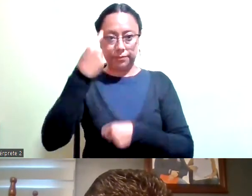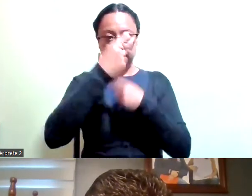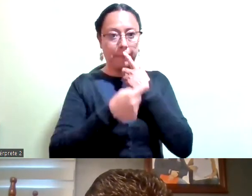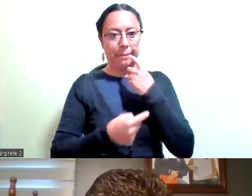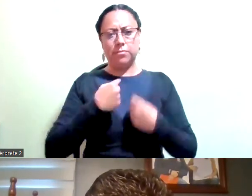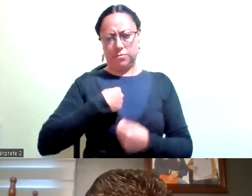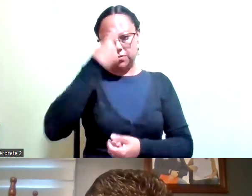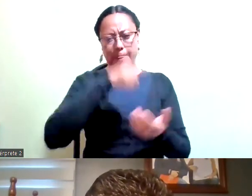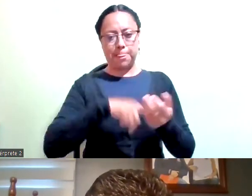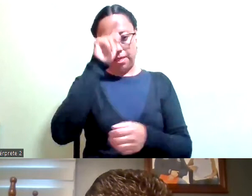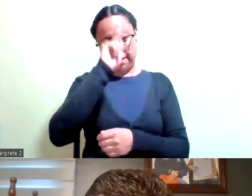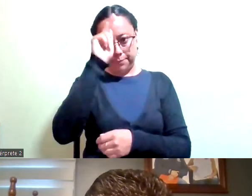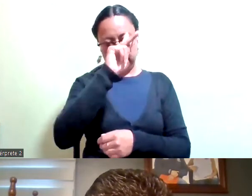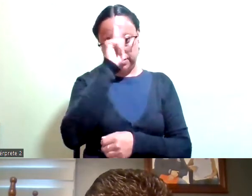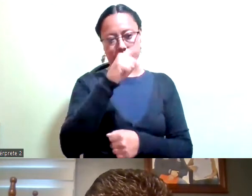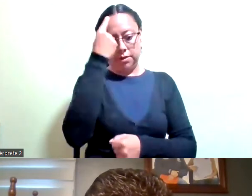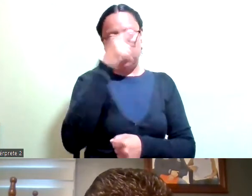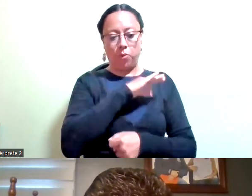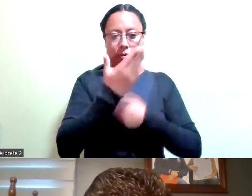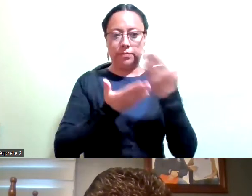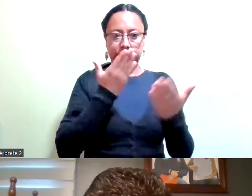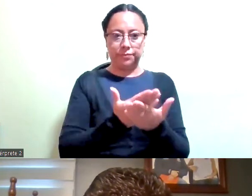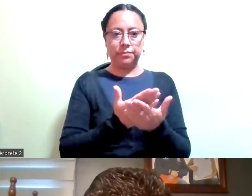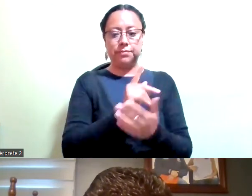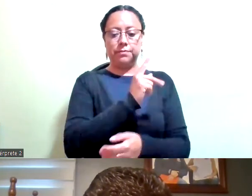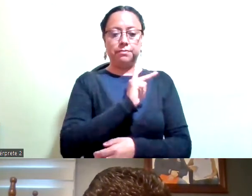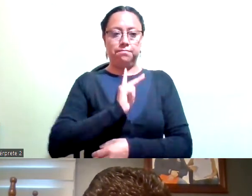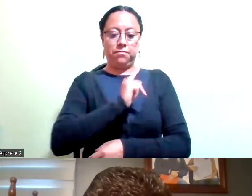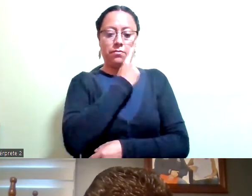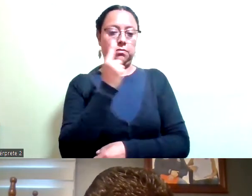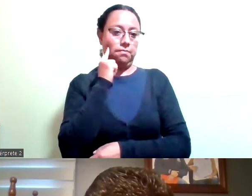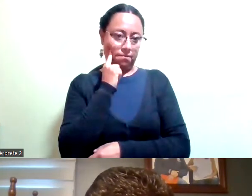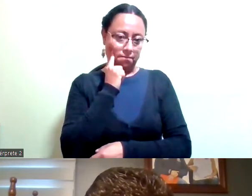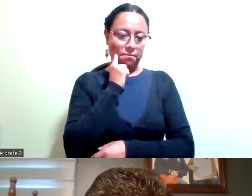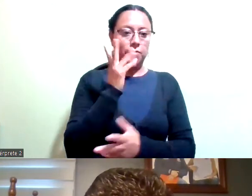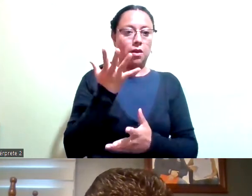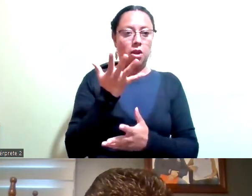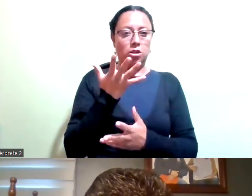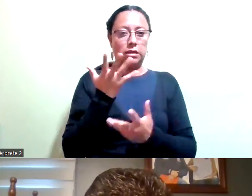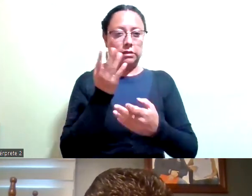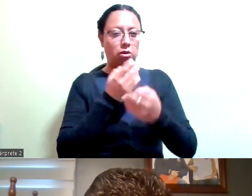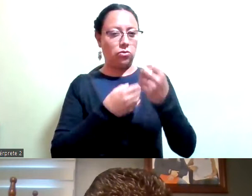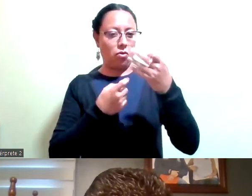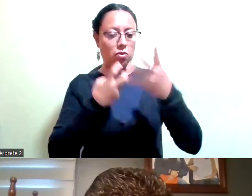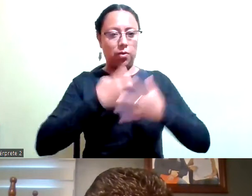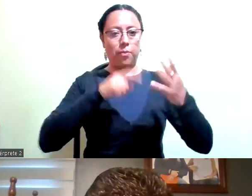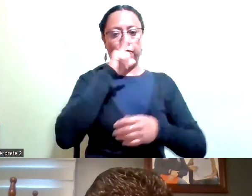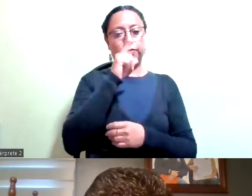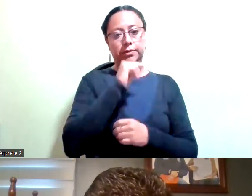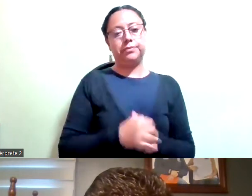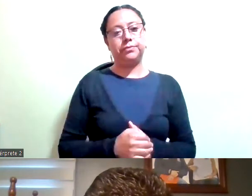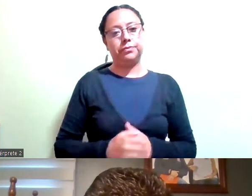parece, lo que desde mi punto de vista, muy respetuosamente, estaba incorrecto en estos dictámenes. Entonces, el limitar el tiempo